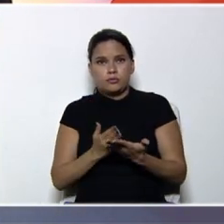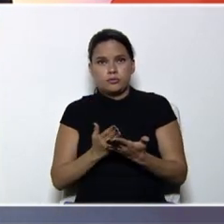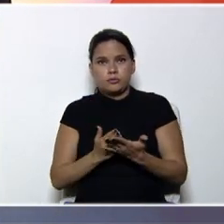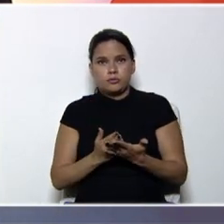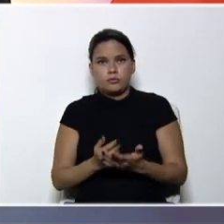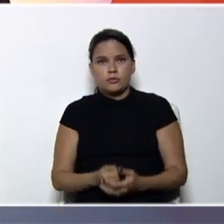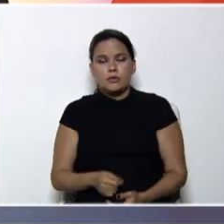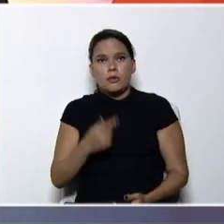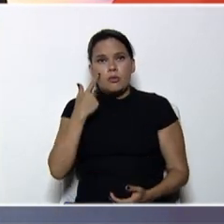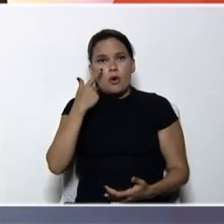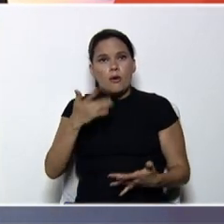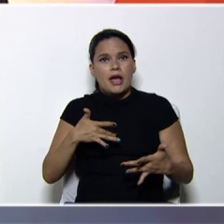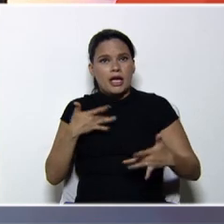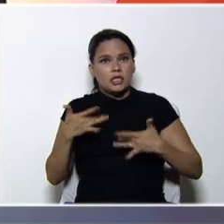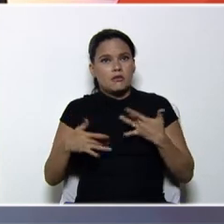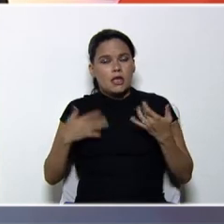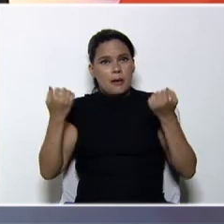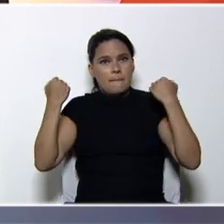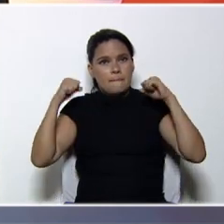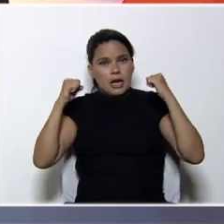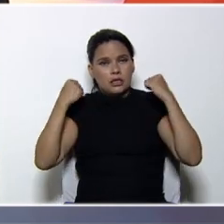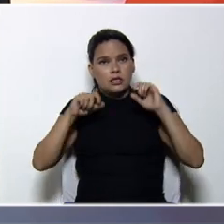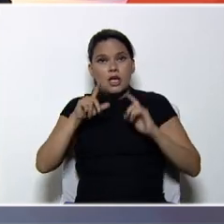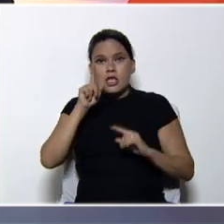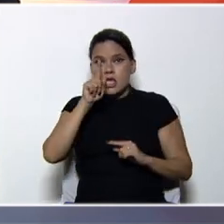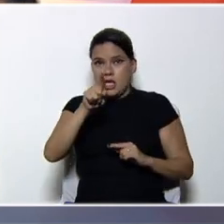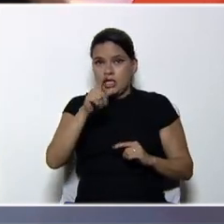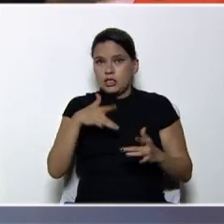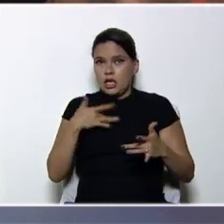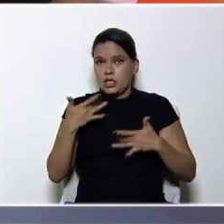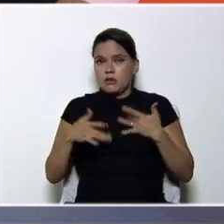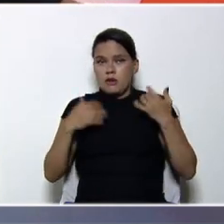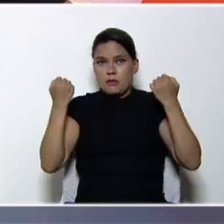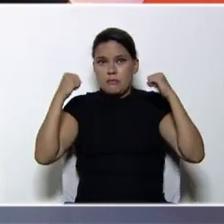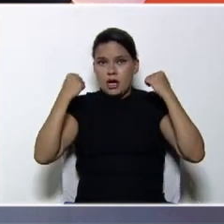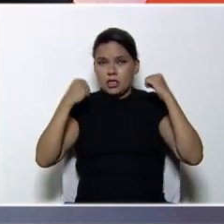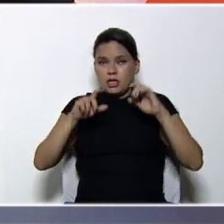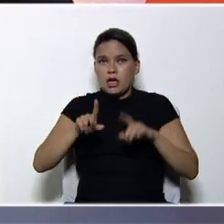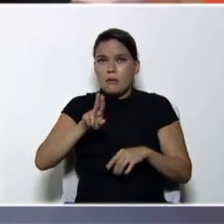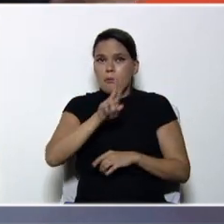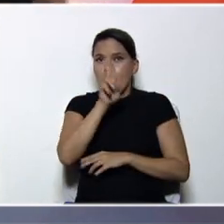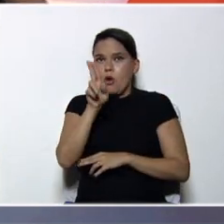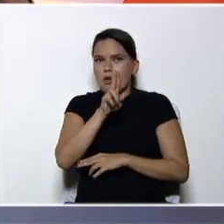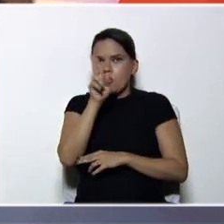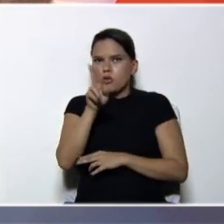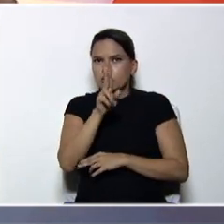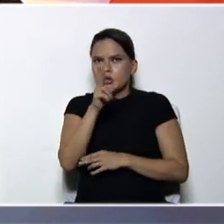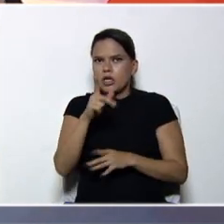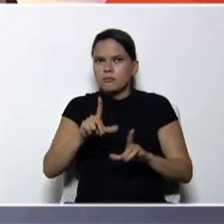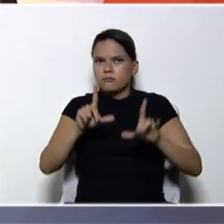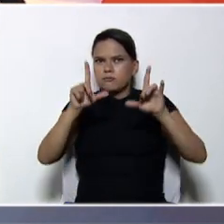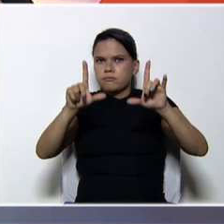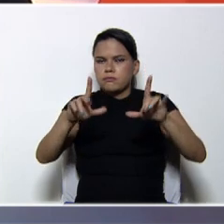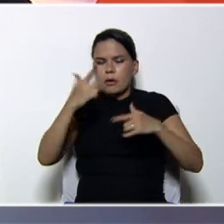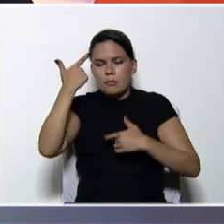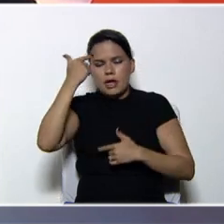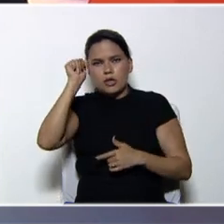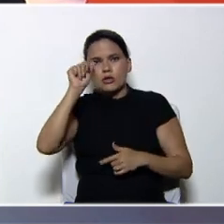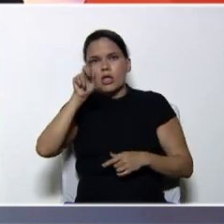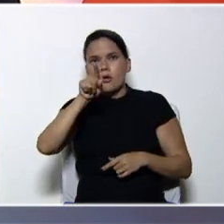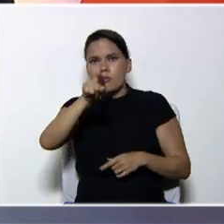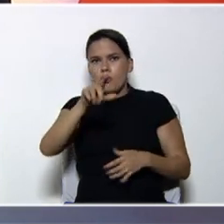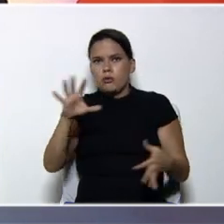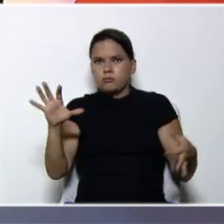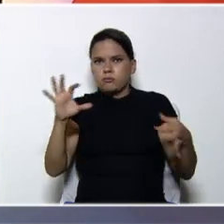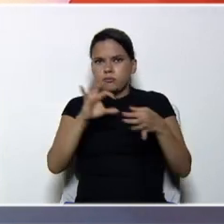Vamos a ver actividades prácticas y de esas actividades prácticas vamos a utilizar esas fichas para que ustedes puedan relacionarlas y